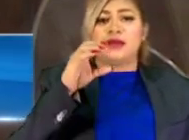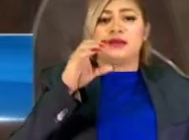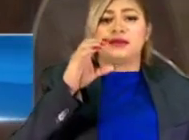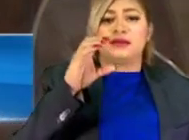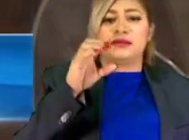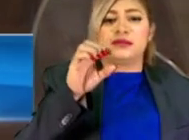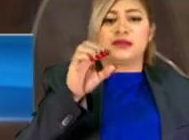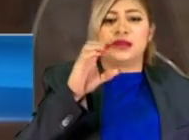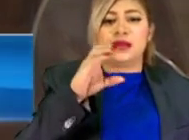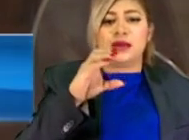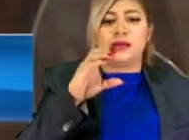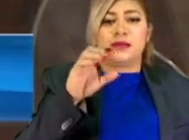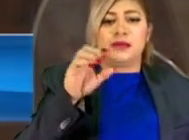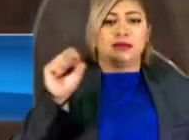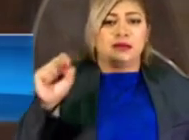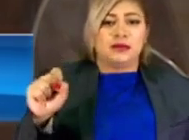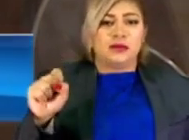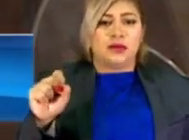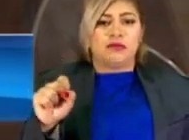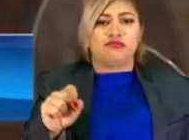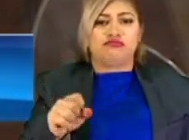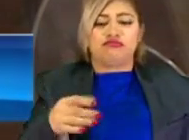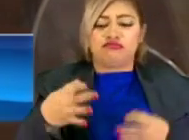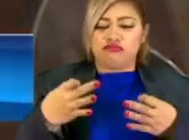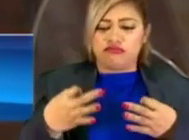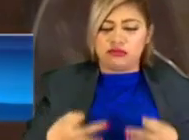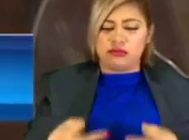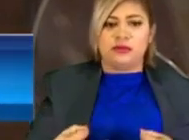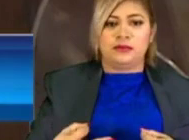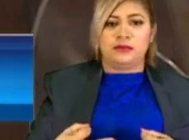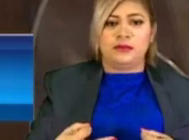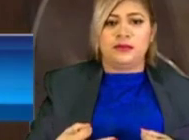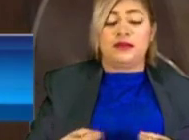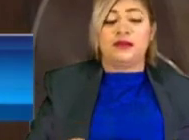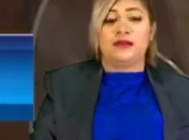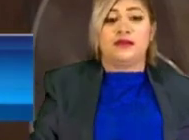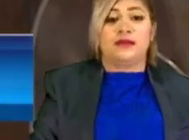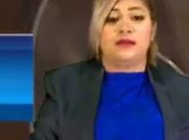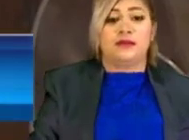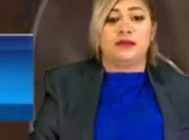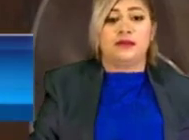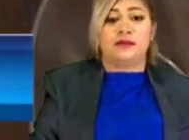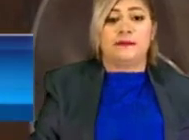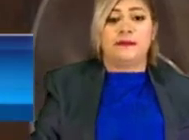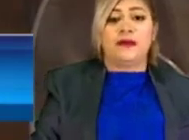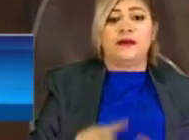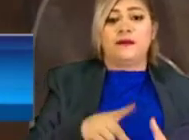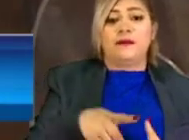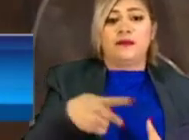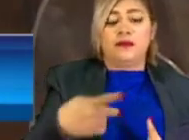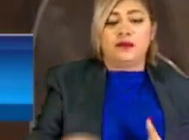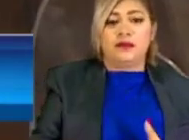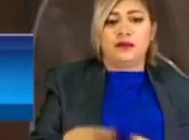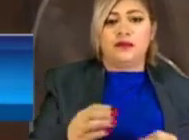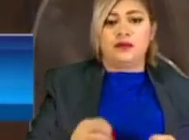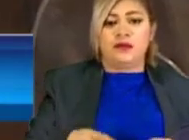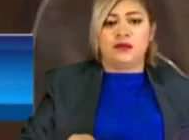son exitosos. Por otro lado, el programa Banca de